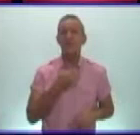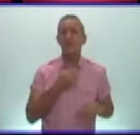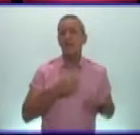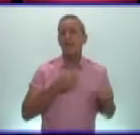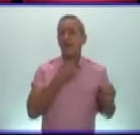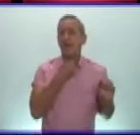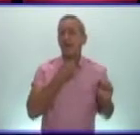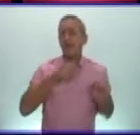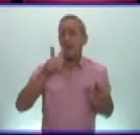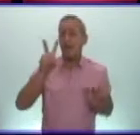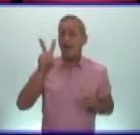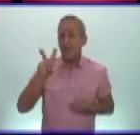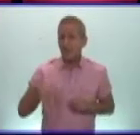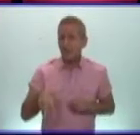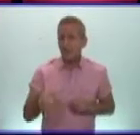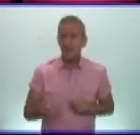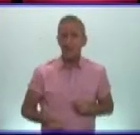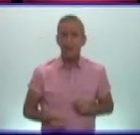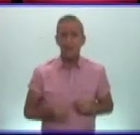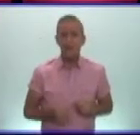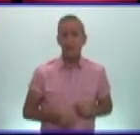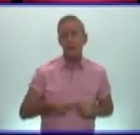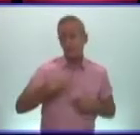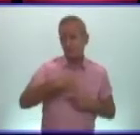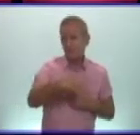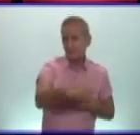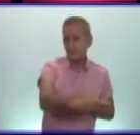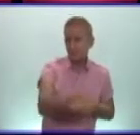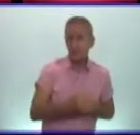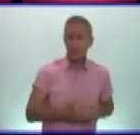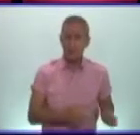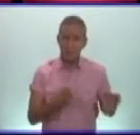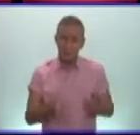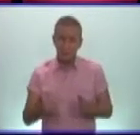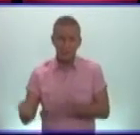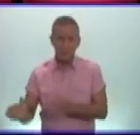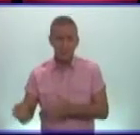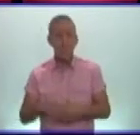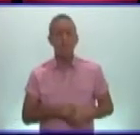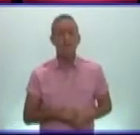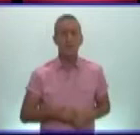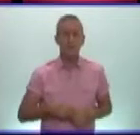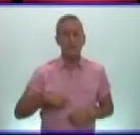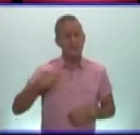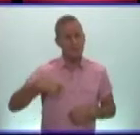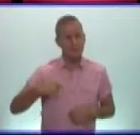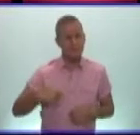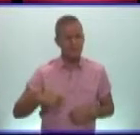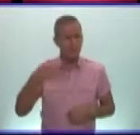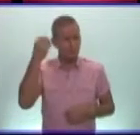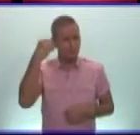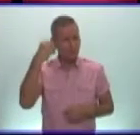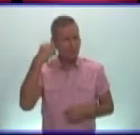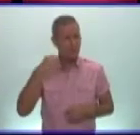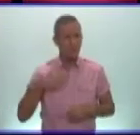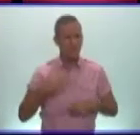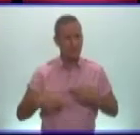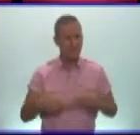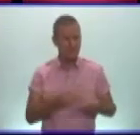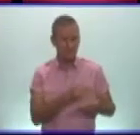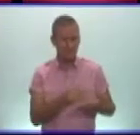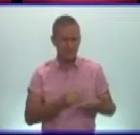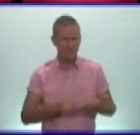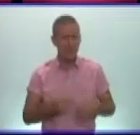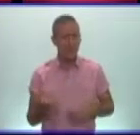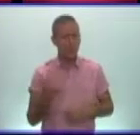sistemáticas, evaluaciones parciales, tenga que estar escribiendo cartas. Y entonces tenemos que aprender a escribir cartas correctamente, una forma